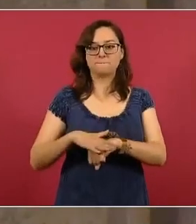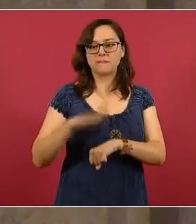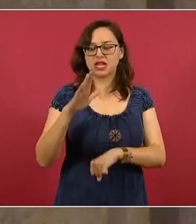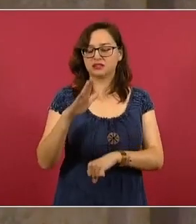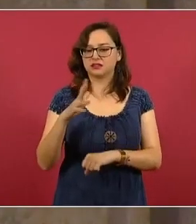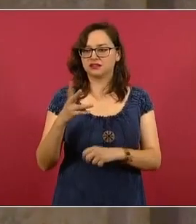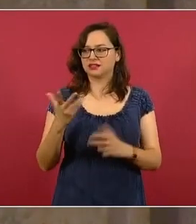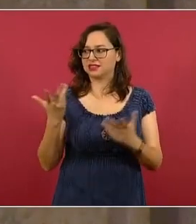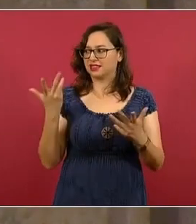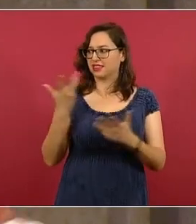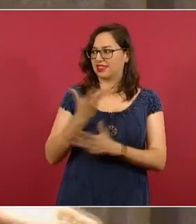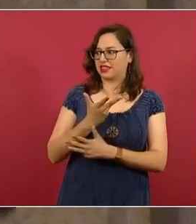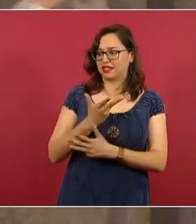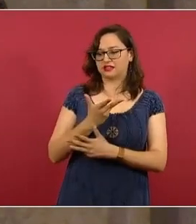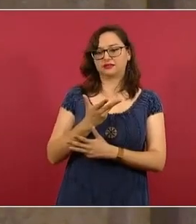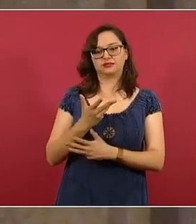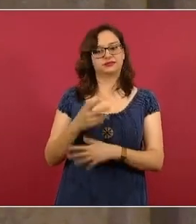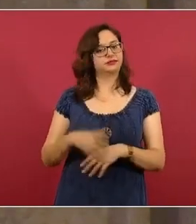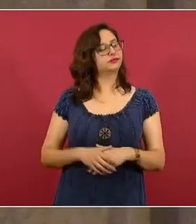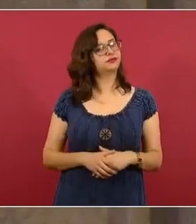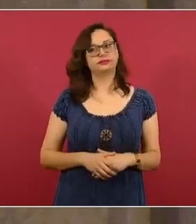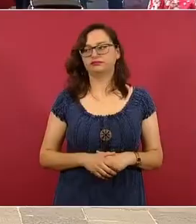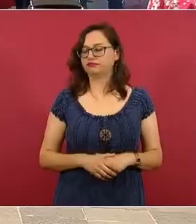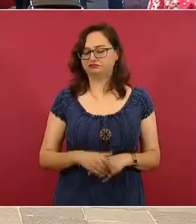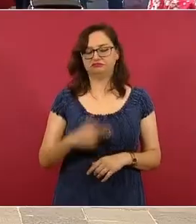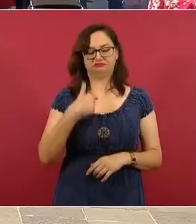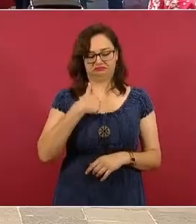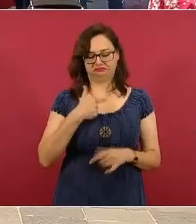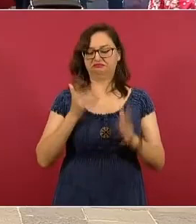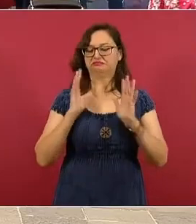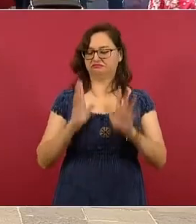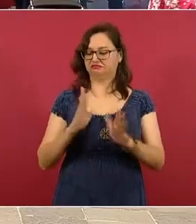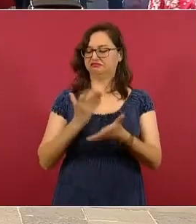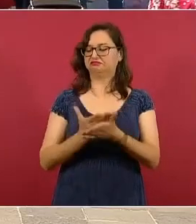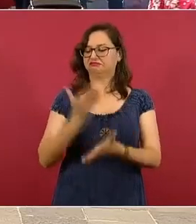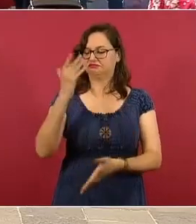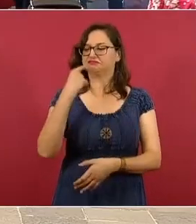legalmente, ya el que hizo ese negocio